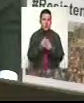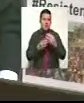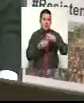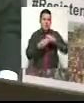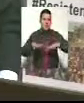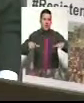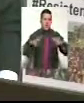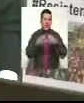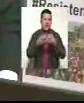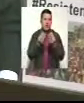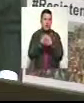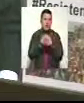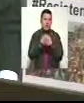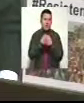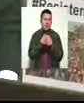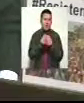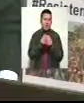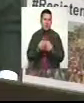presentó